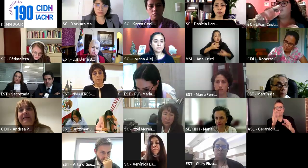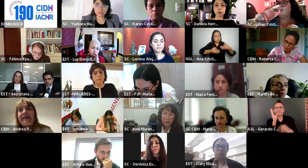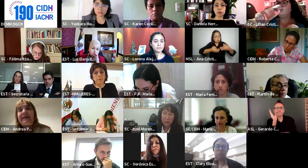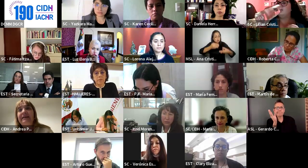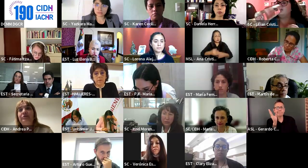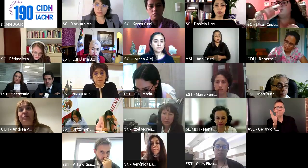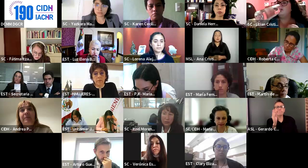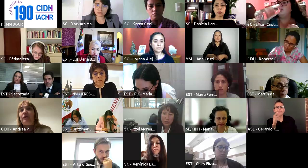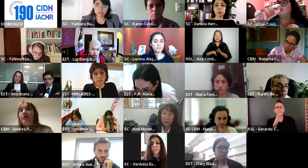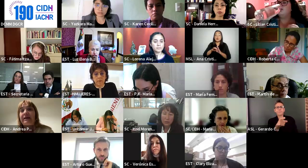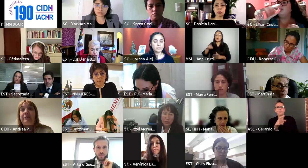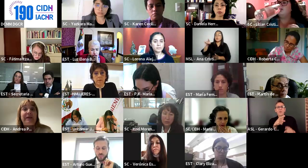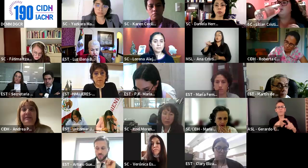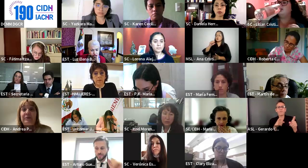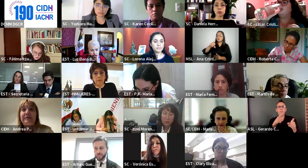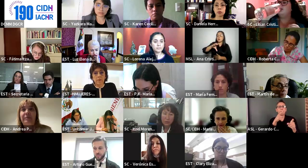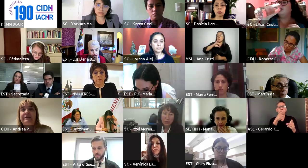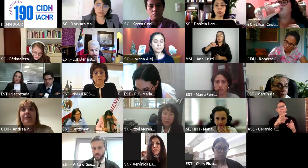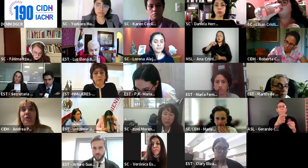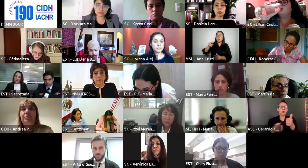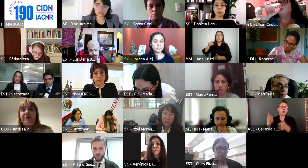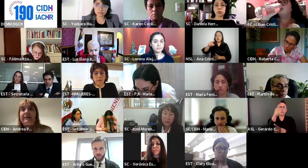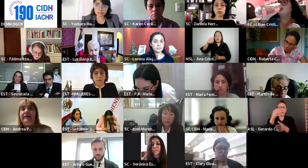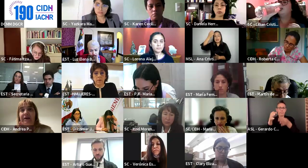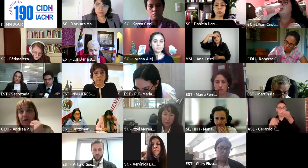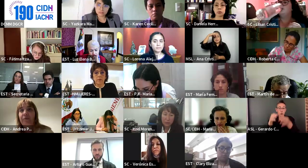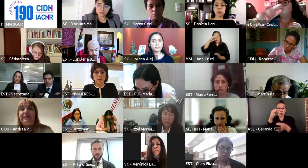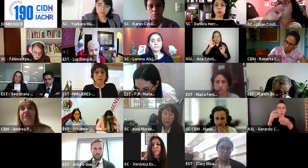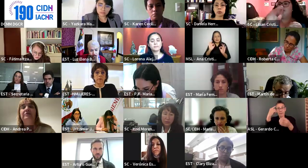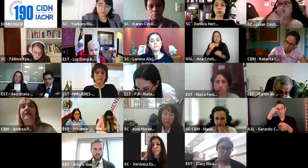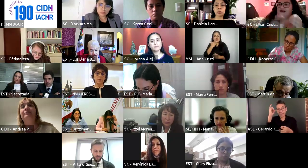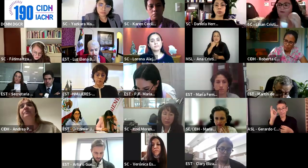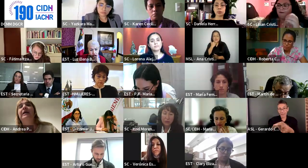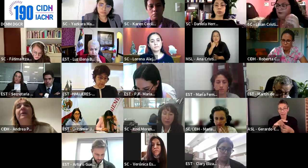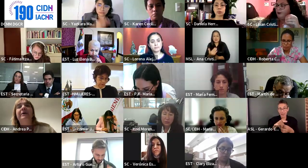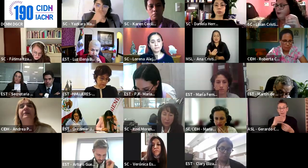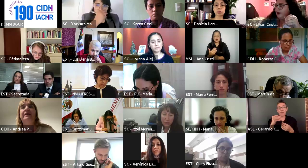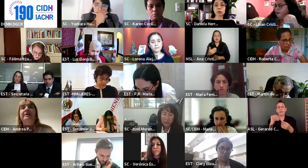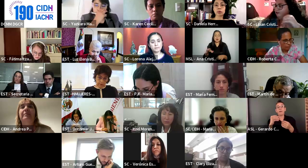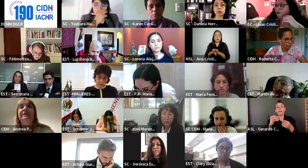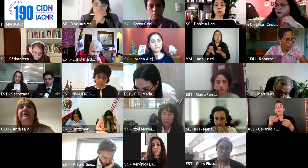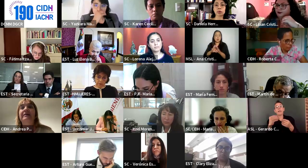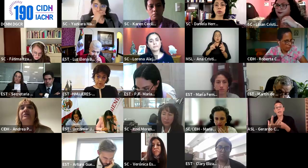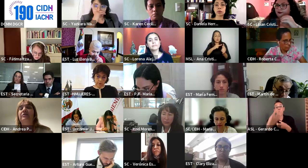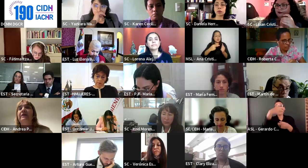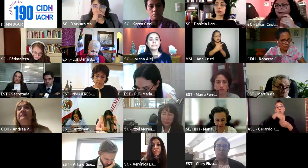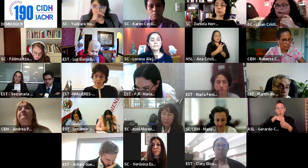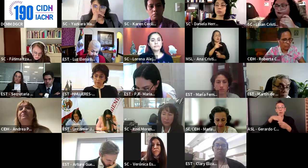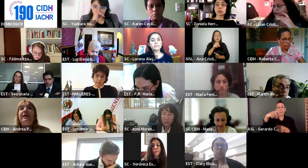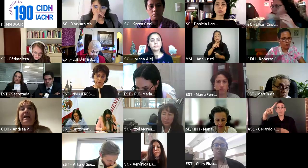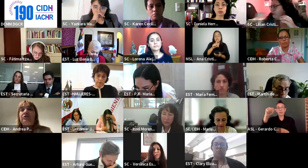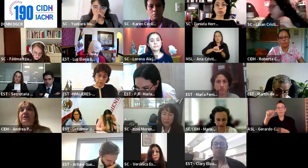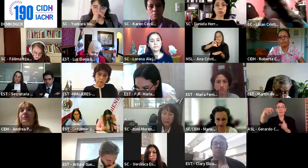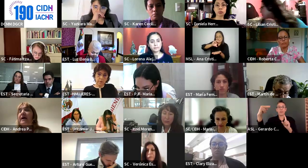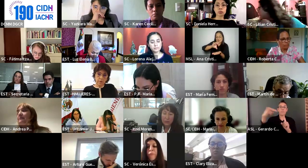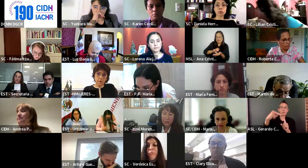profesional de la Suprema Corte, que me parece una experiencia muy importante la incorporación de la perspectiva de discapacidad dentro